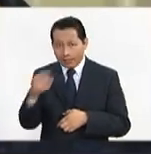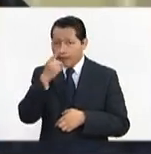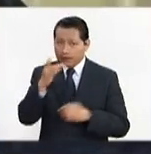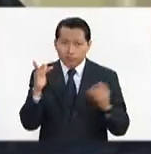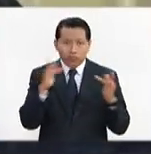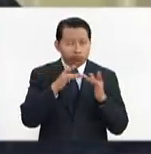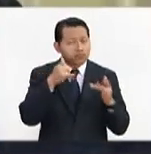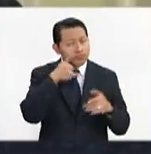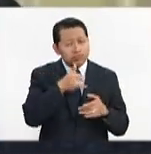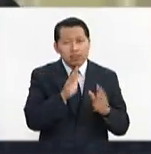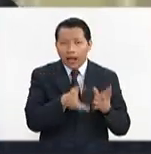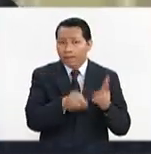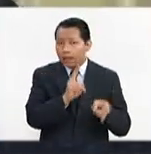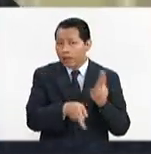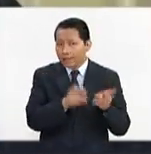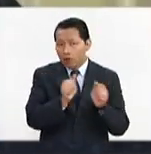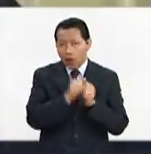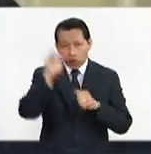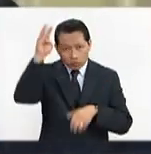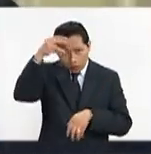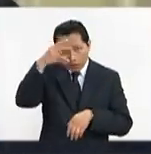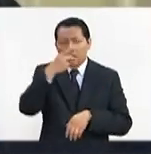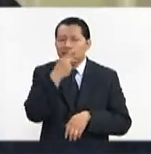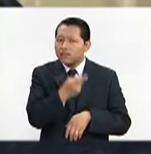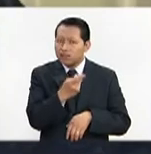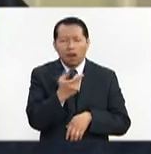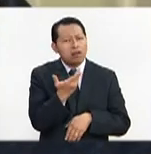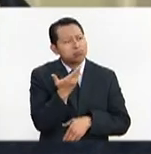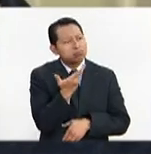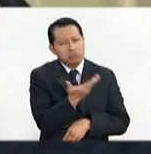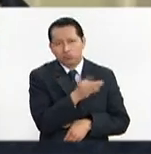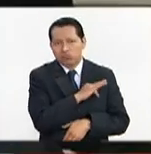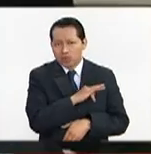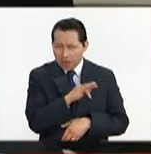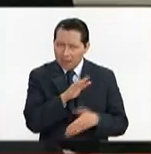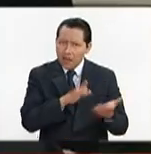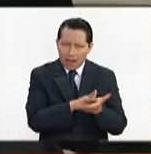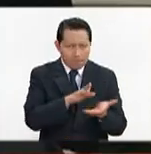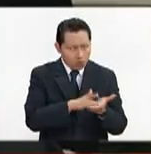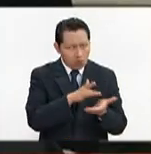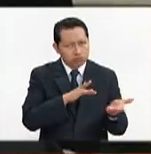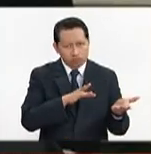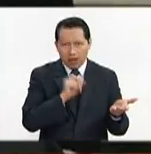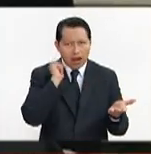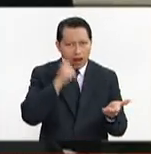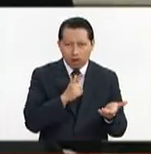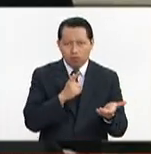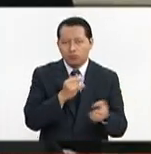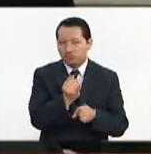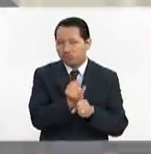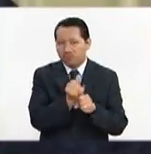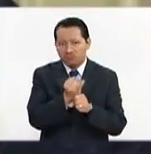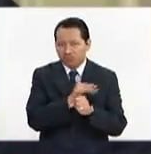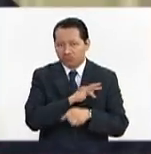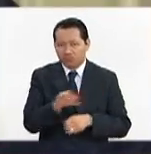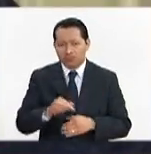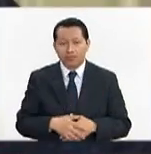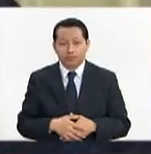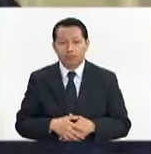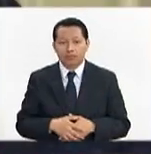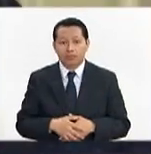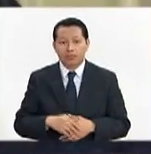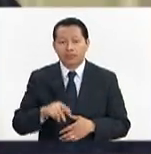para externarle sus condolencias y le tendió la mano para realizar las investigaciones en torno al caso. Era